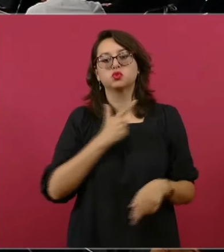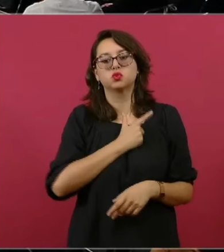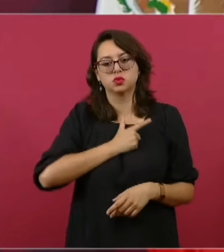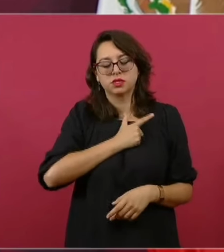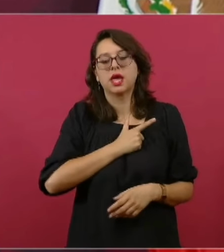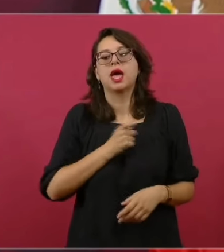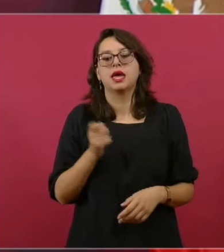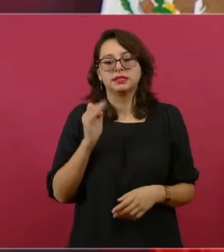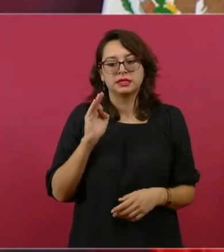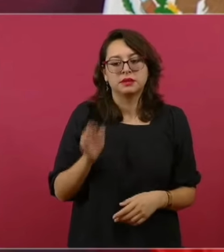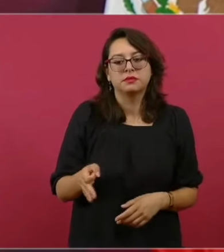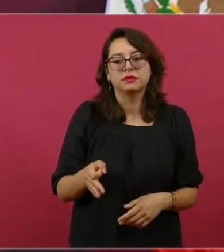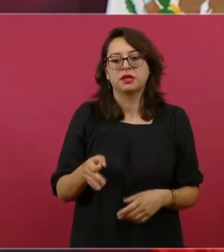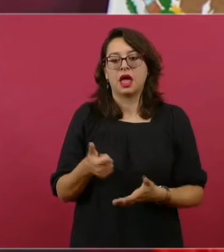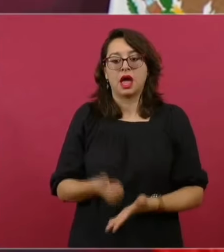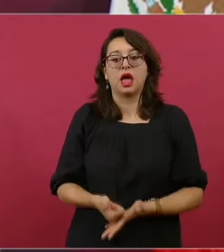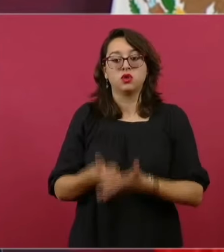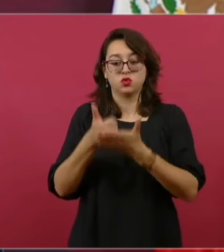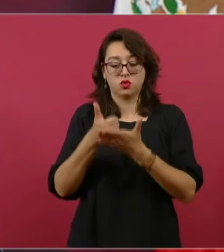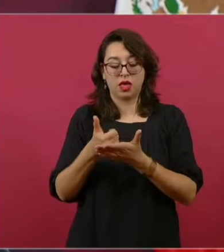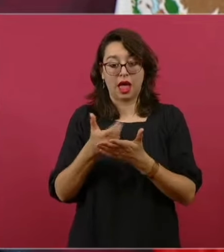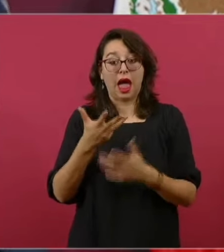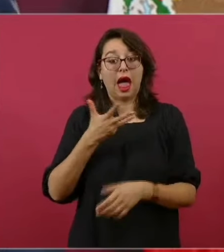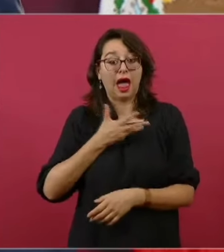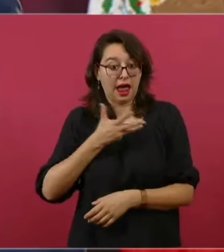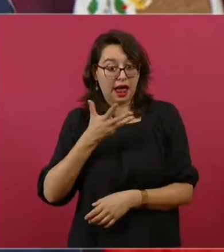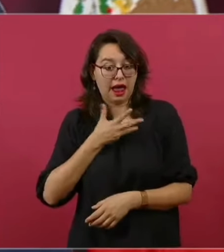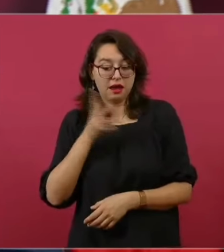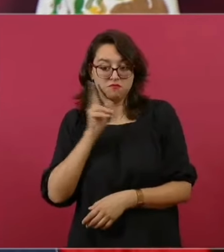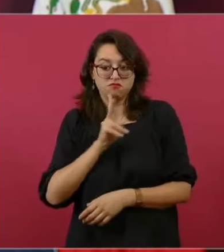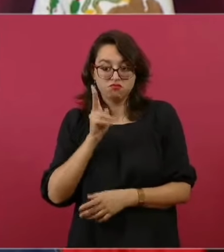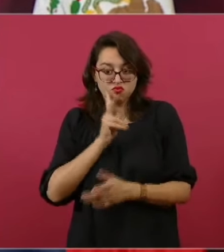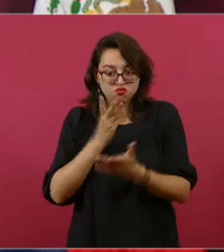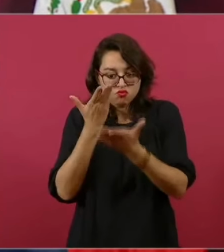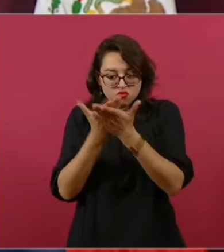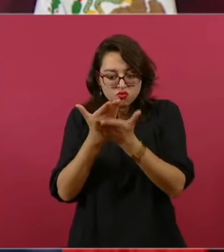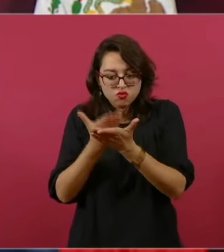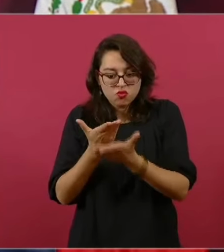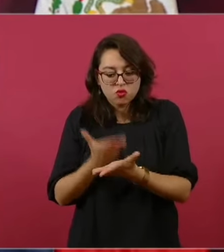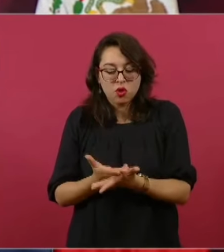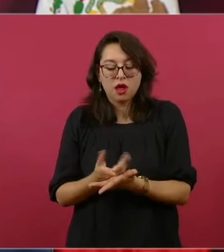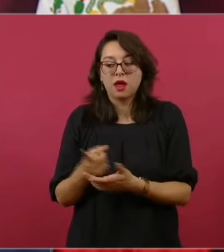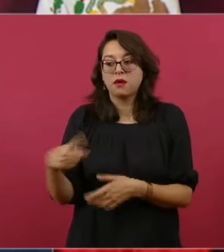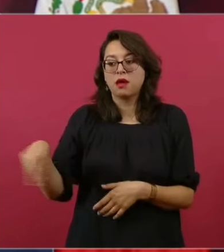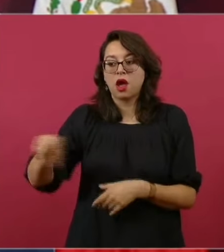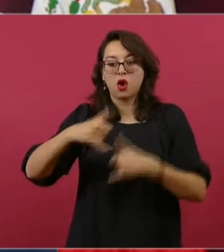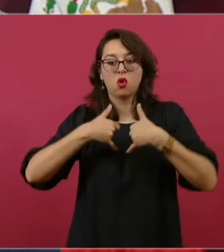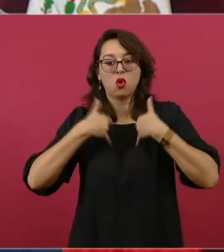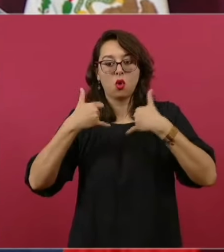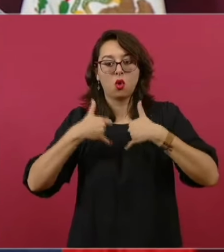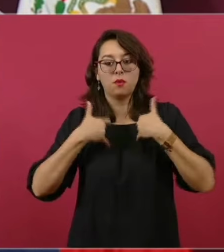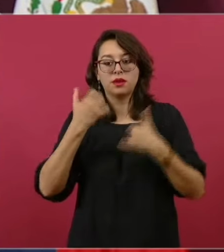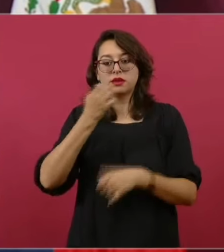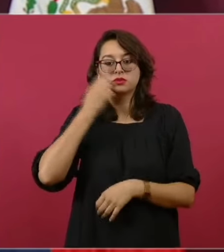porque tenemos datos de que está bajando la deserción